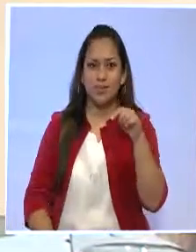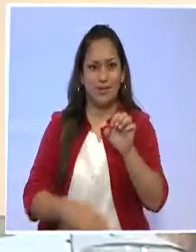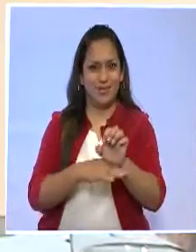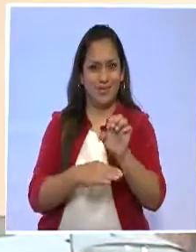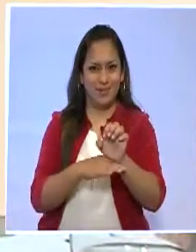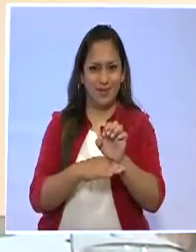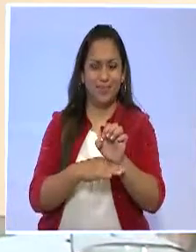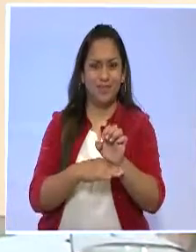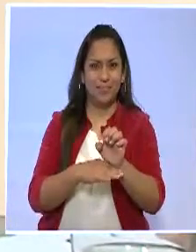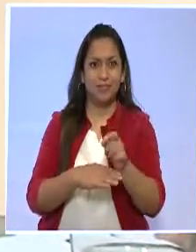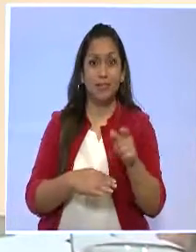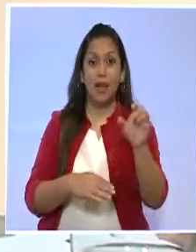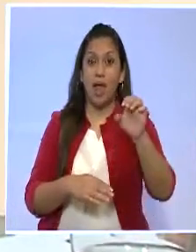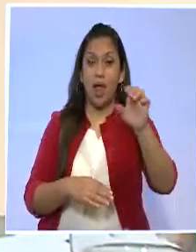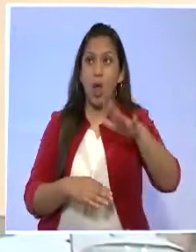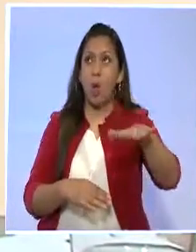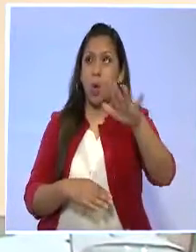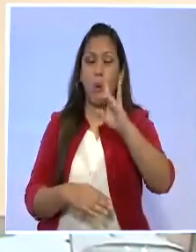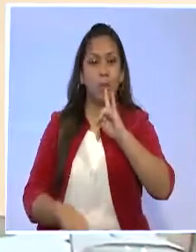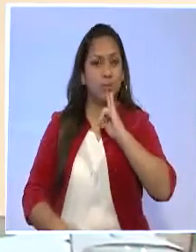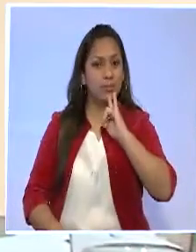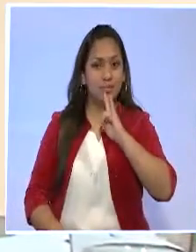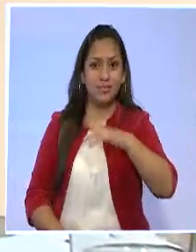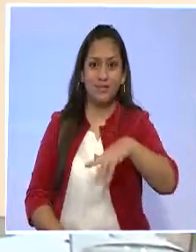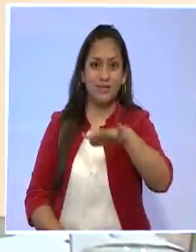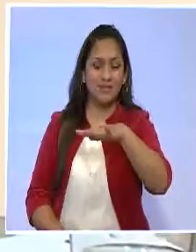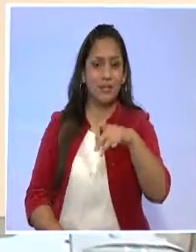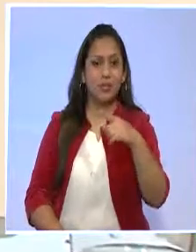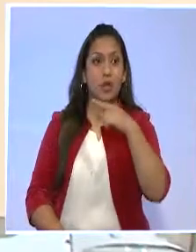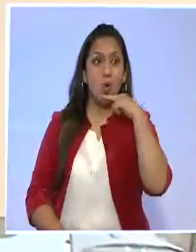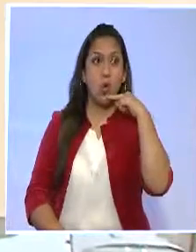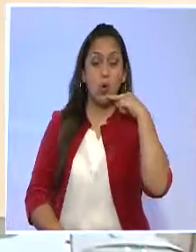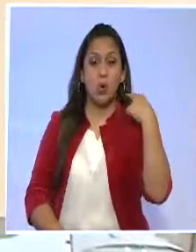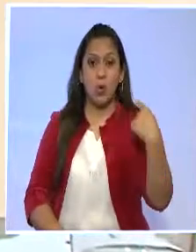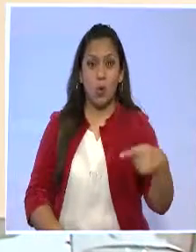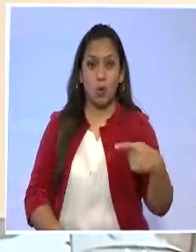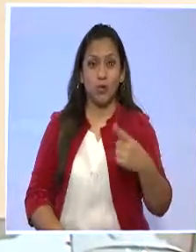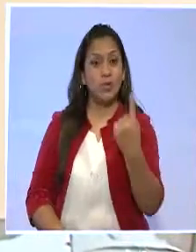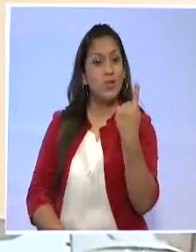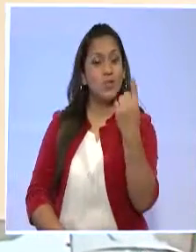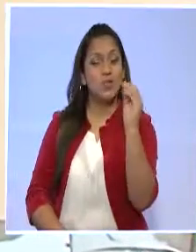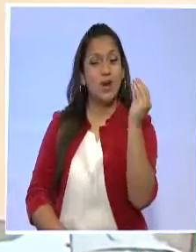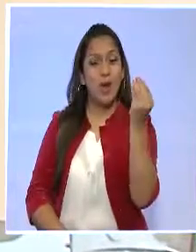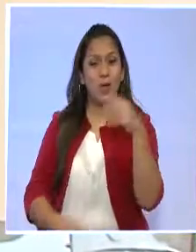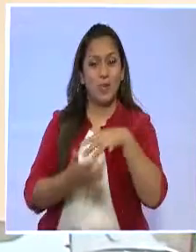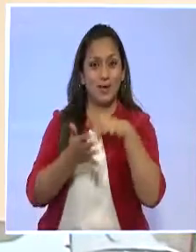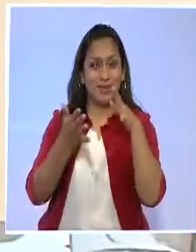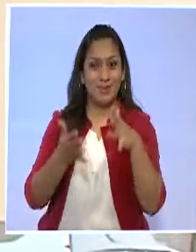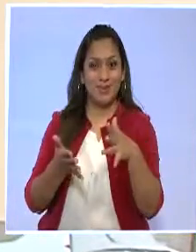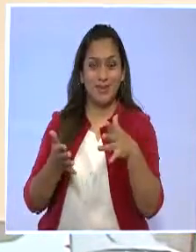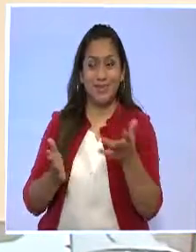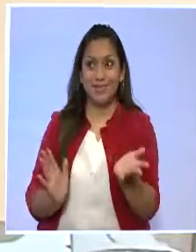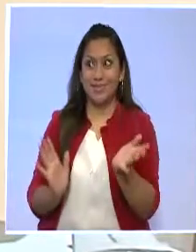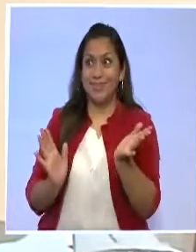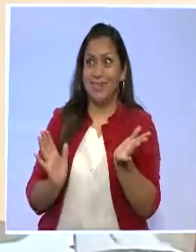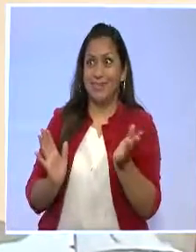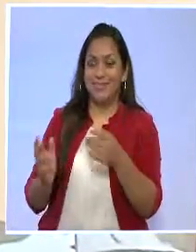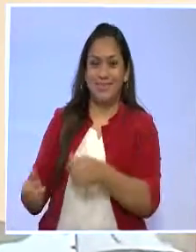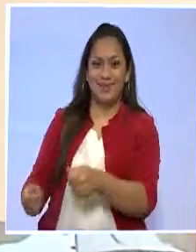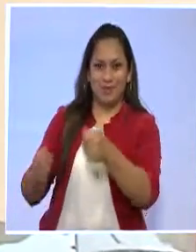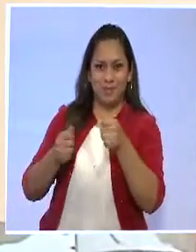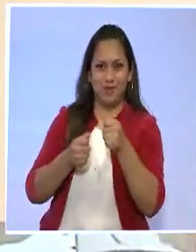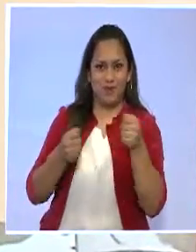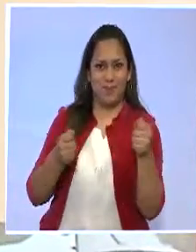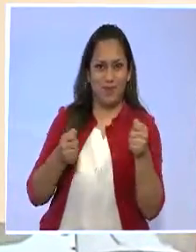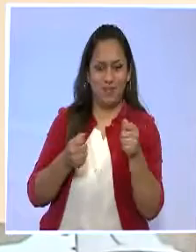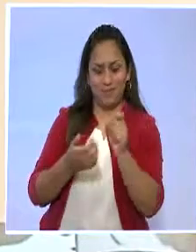países de europa de estados unidos en rusia tuvimos un aporte de una joven estudiante que nos sorprendió realmente con un aporte